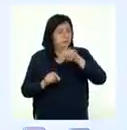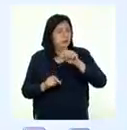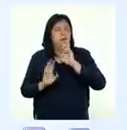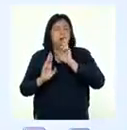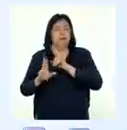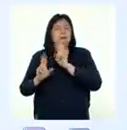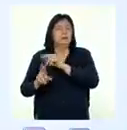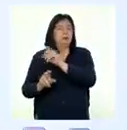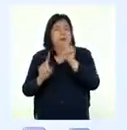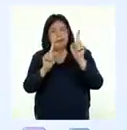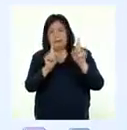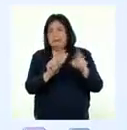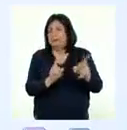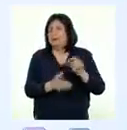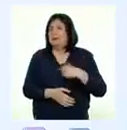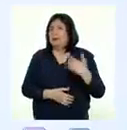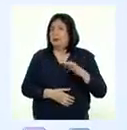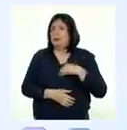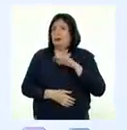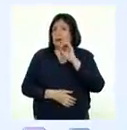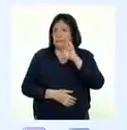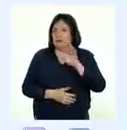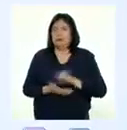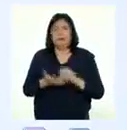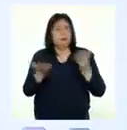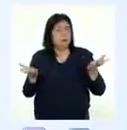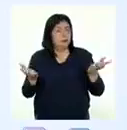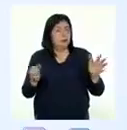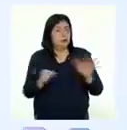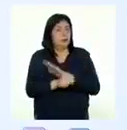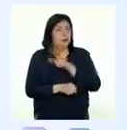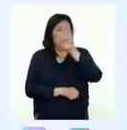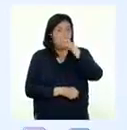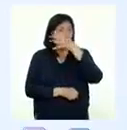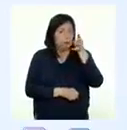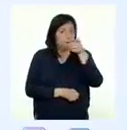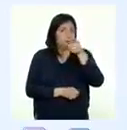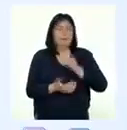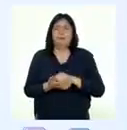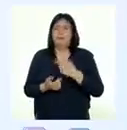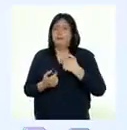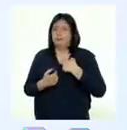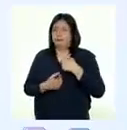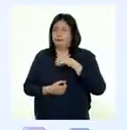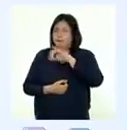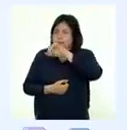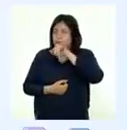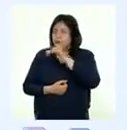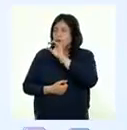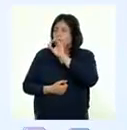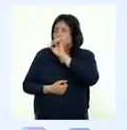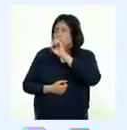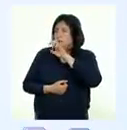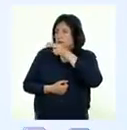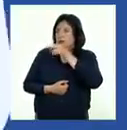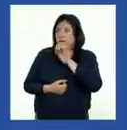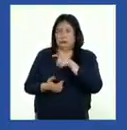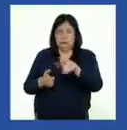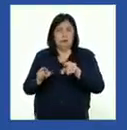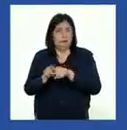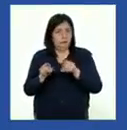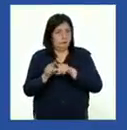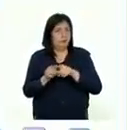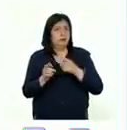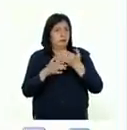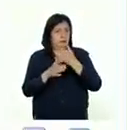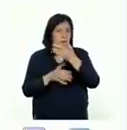estén respondiendo a la pregunta que les planteé y completen su cuadro. Joseph también quiere compartirnos su